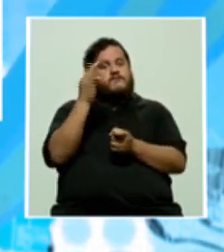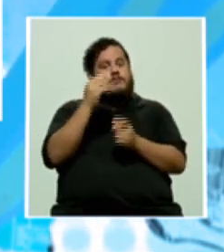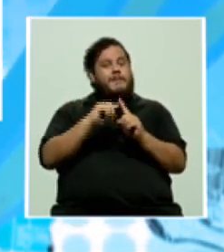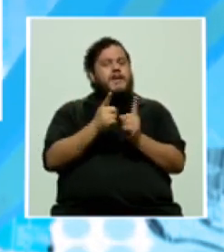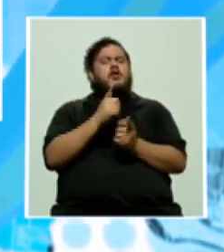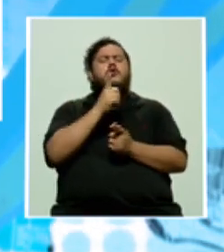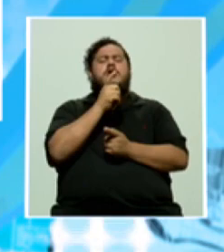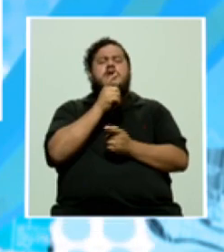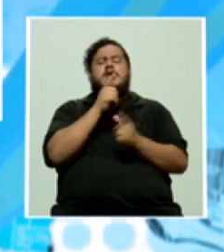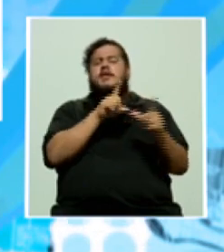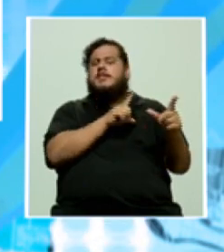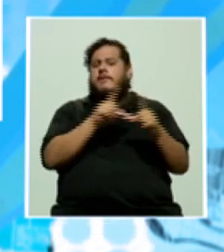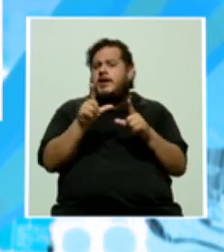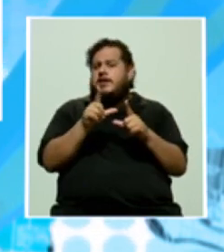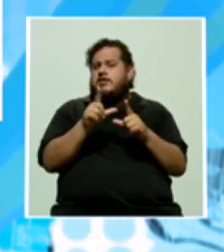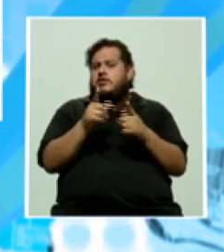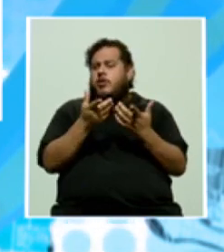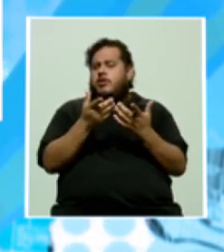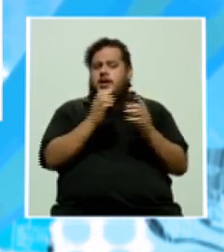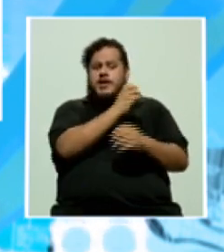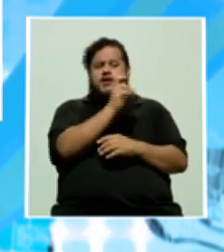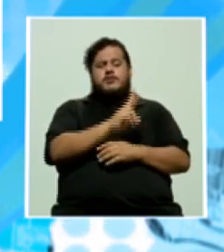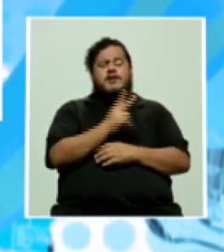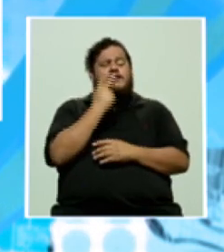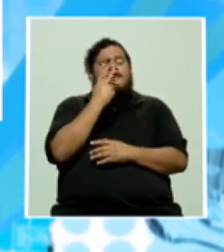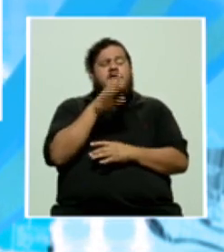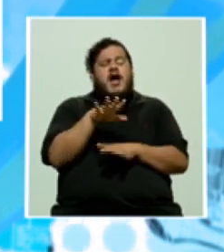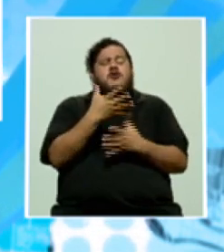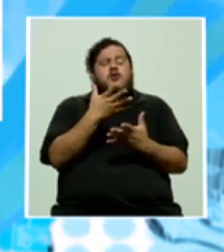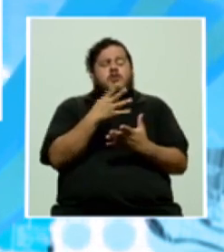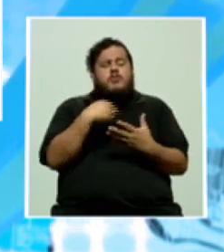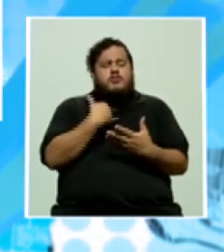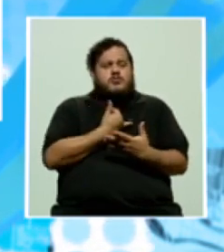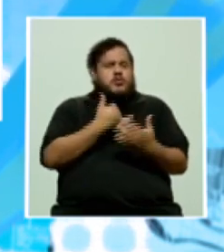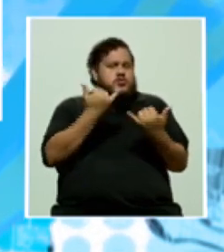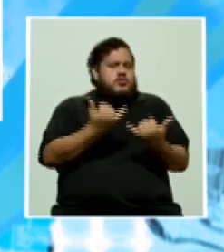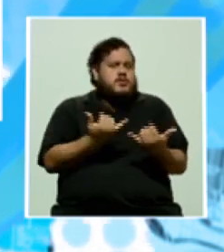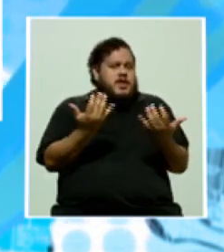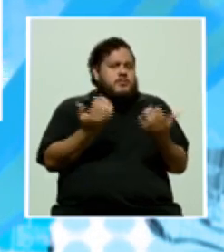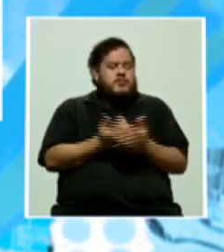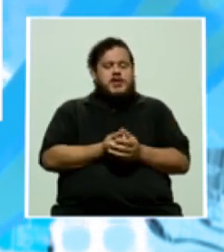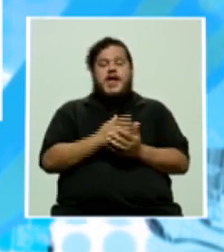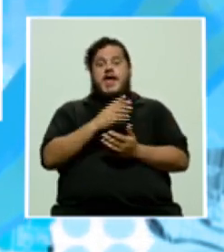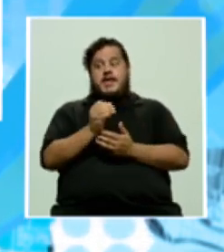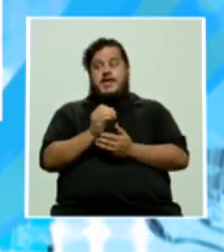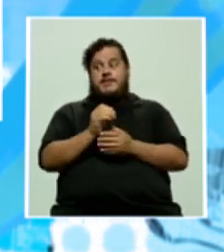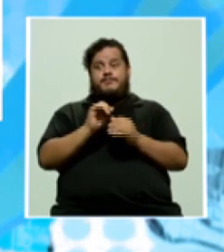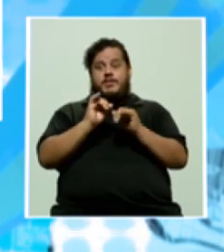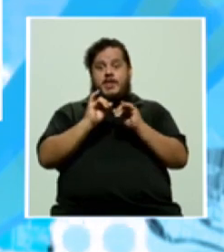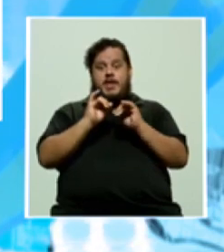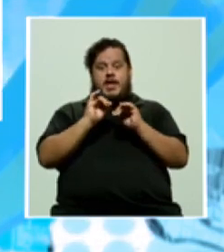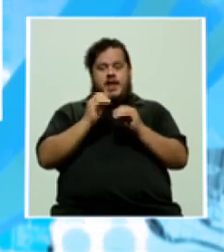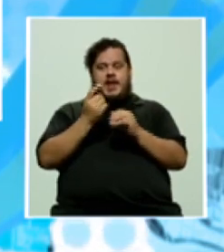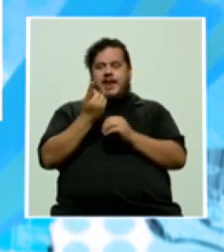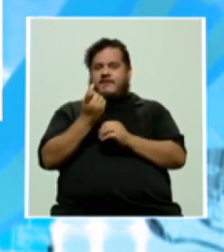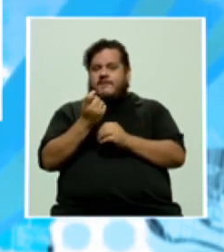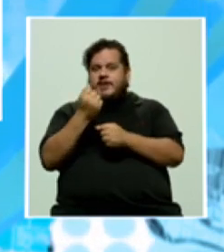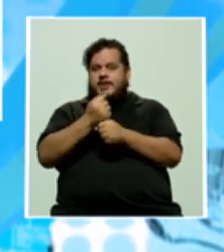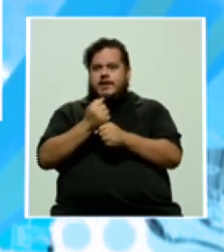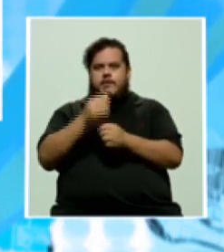estaba listo para enfrentarlo? En Costa Rica, mire cómo estamos. Y aún así, el desempleo